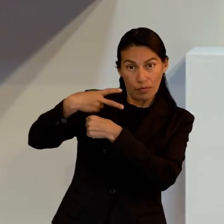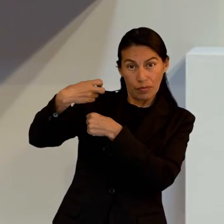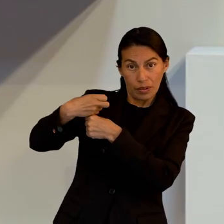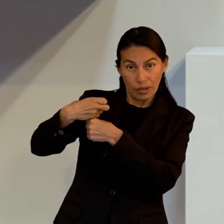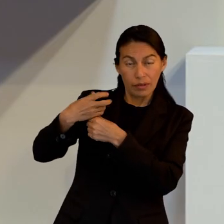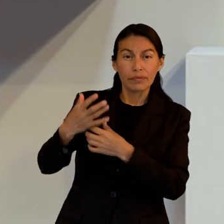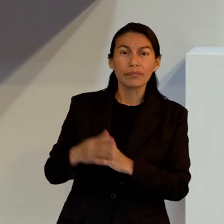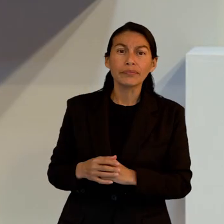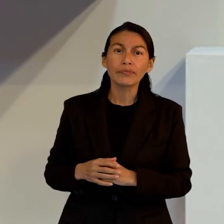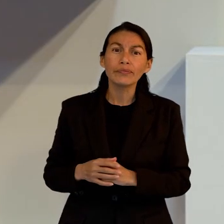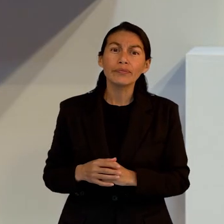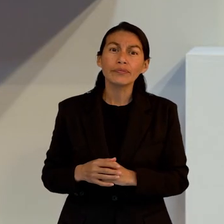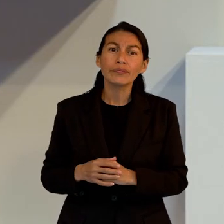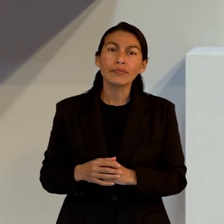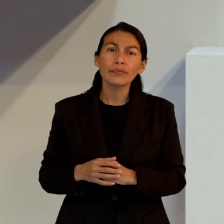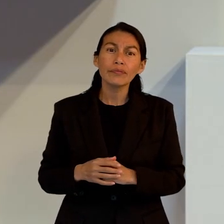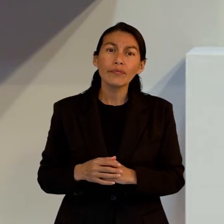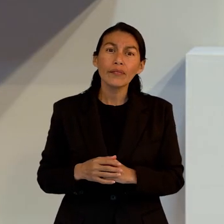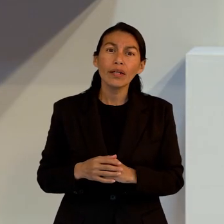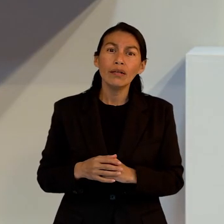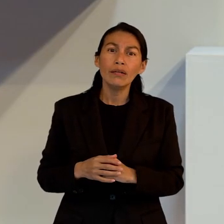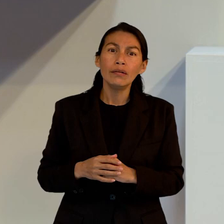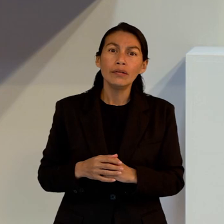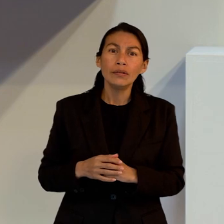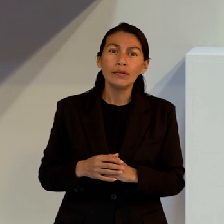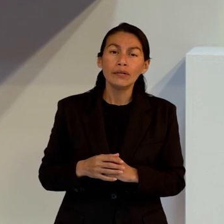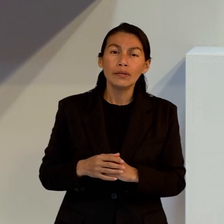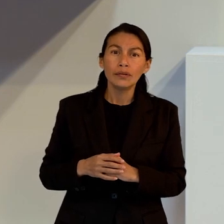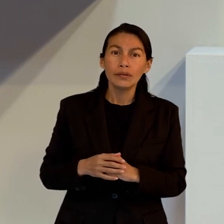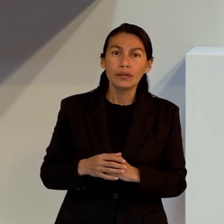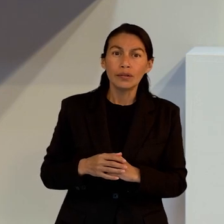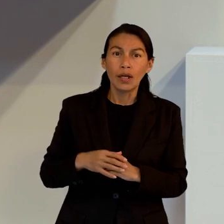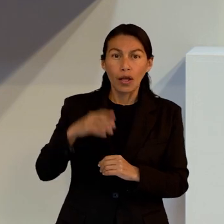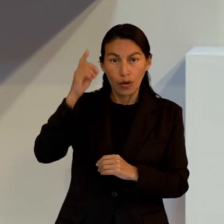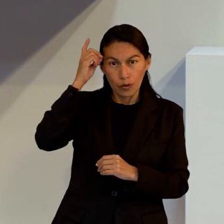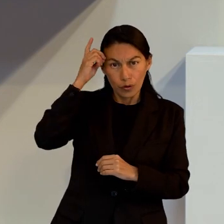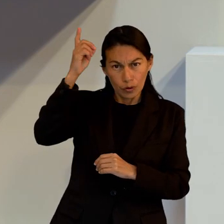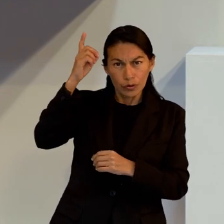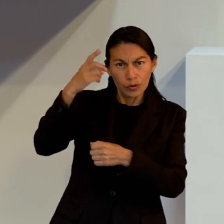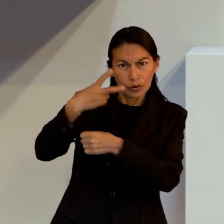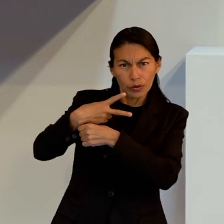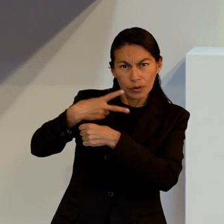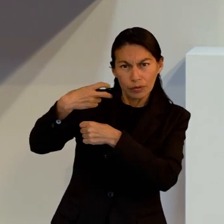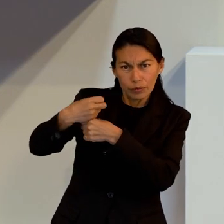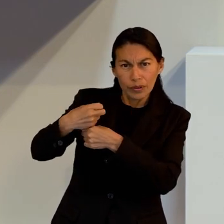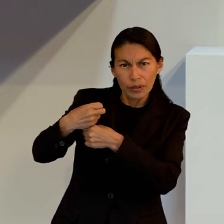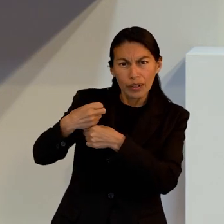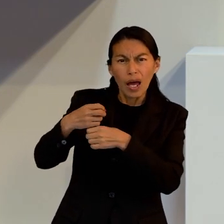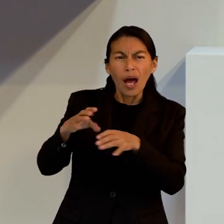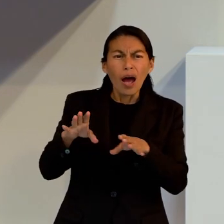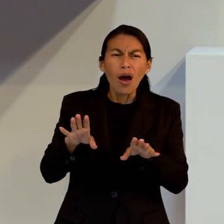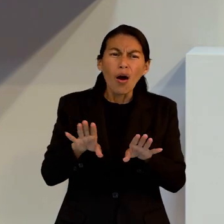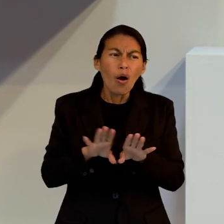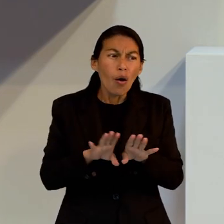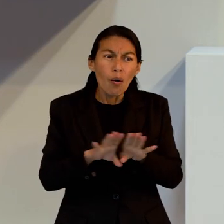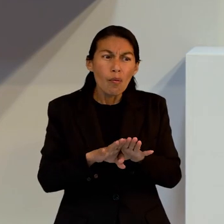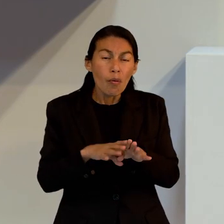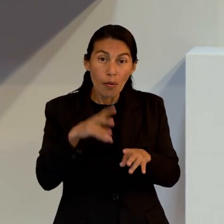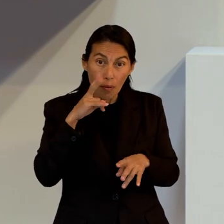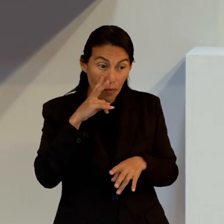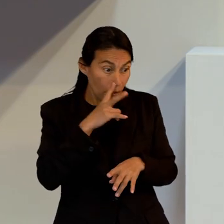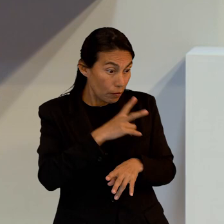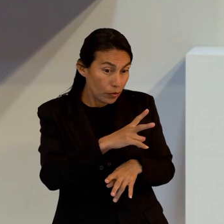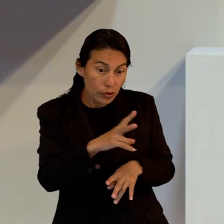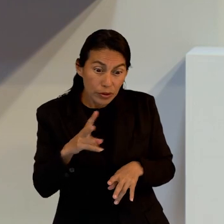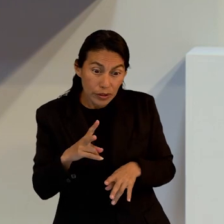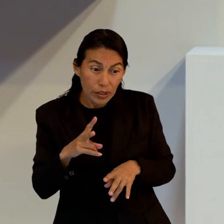hace la invitación que nos llega desde la parte de dios y eso vemos en la experiencia